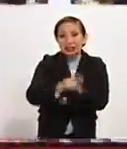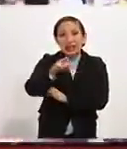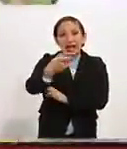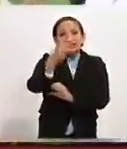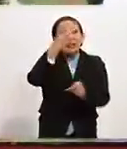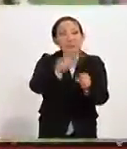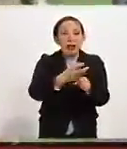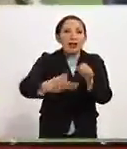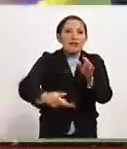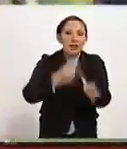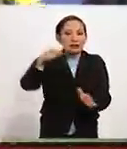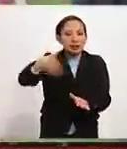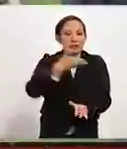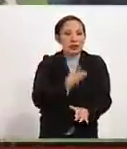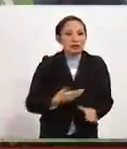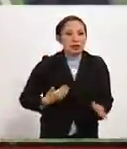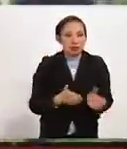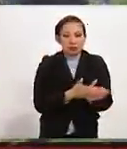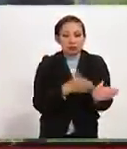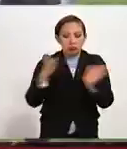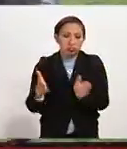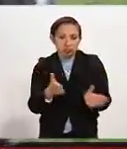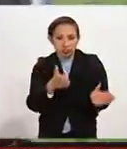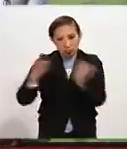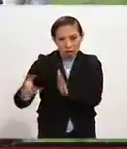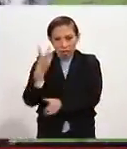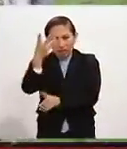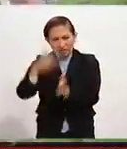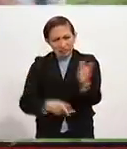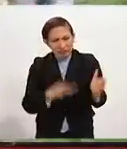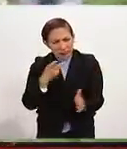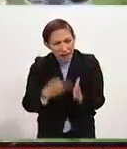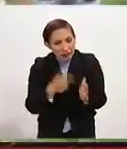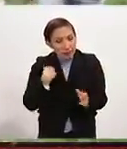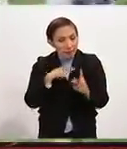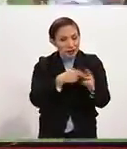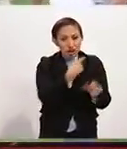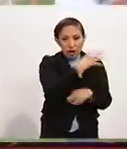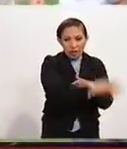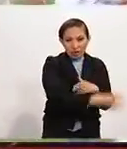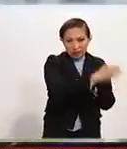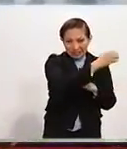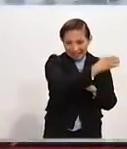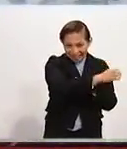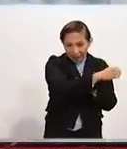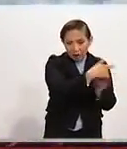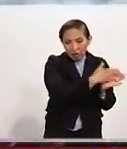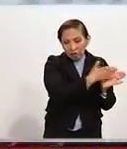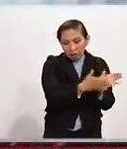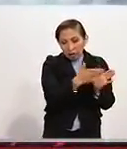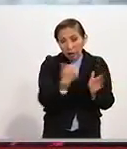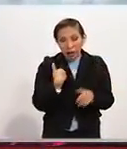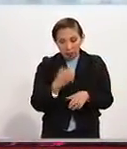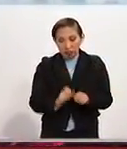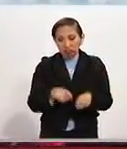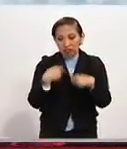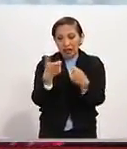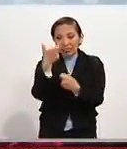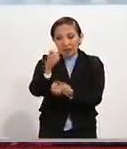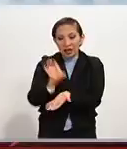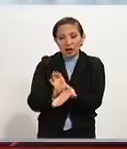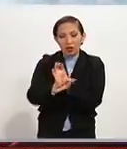de la tercera vez que el mandatario amplía el plazo de esta medida, que entró en vigor el 14 de enero y que le permite asignar